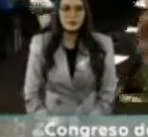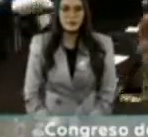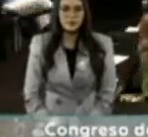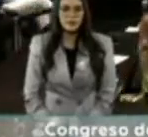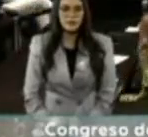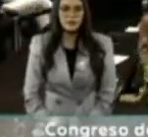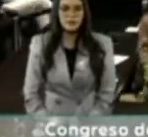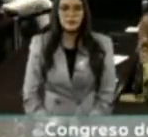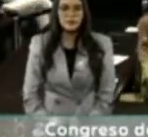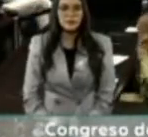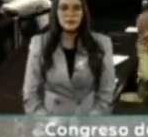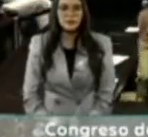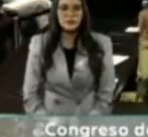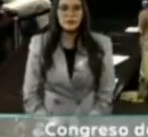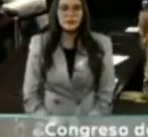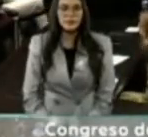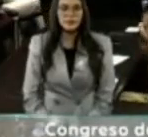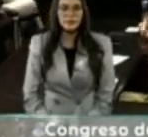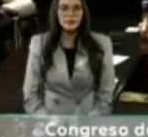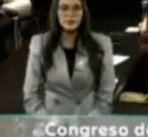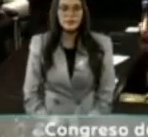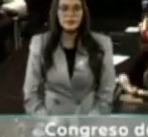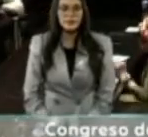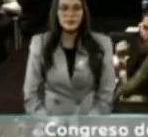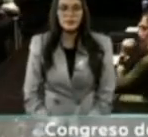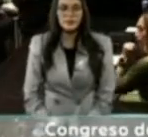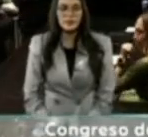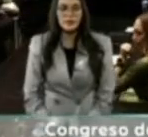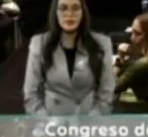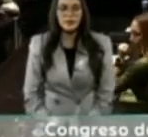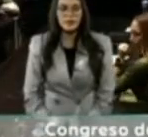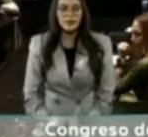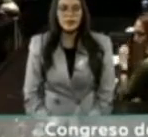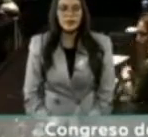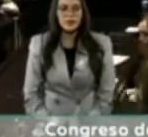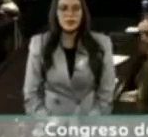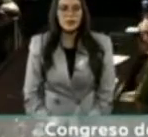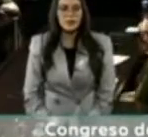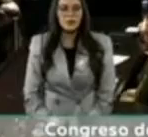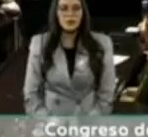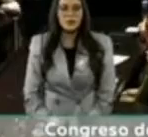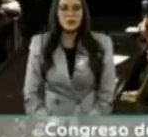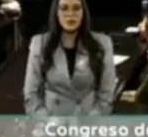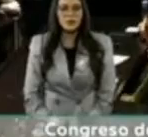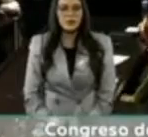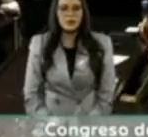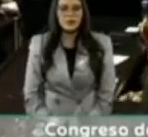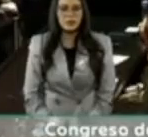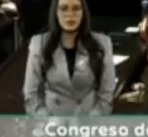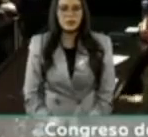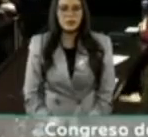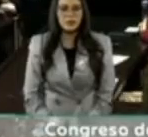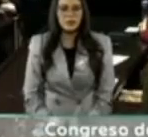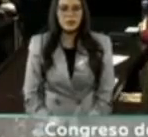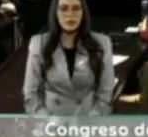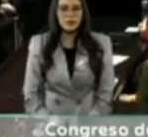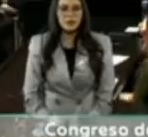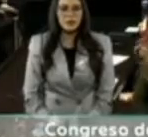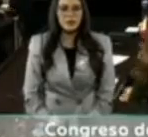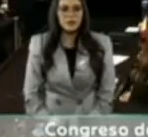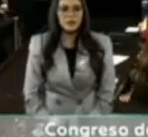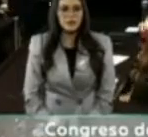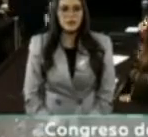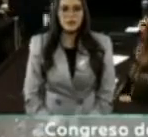en los de ustedes dicen que a los amigos se conocen en la cárcel y en los hospitales, pues Genaro García Luna ya vio que no tiene amigos y lo que